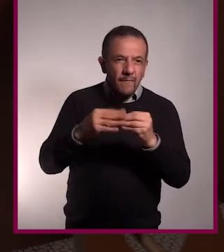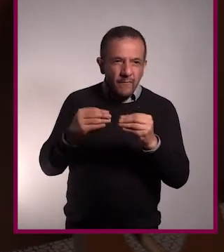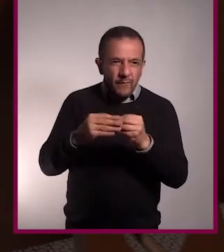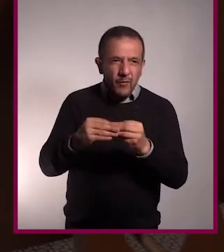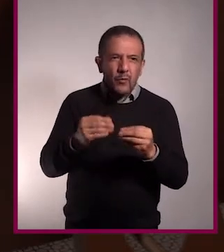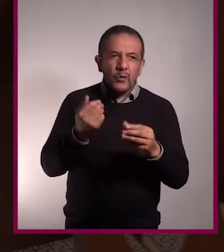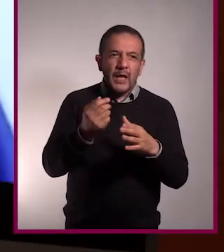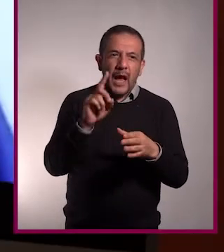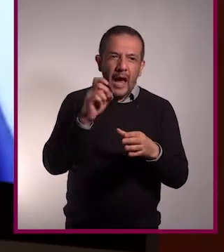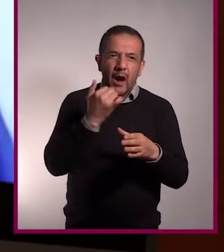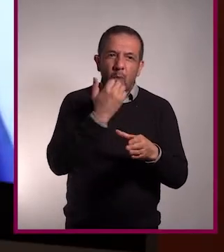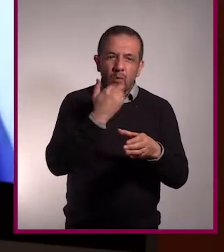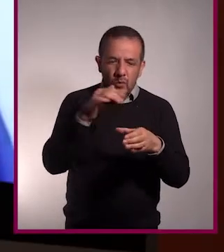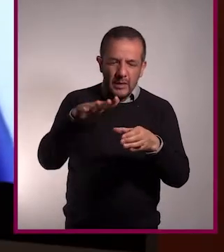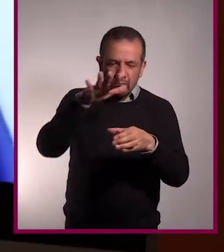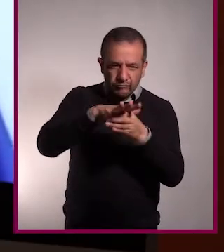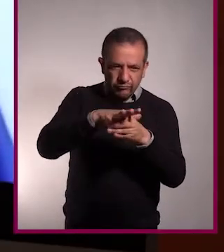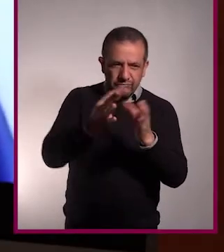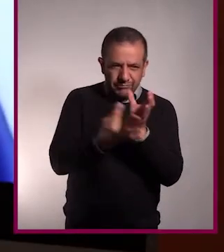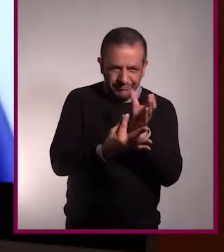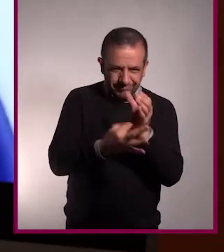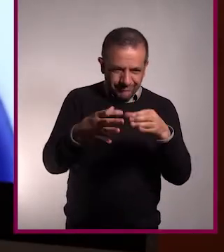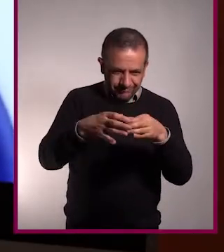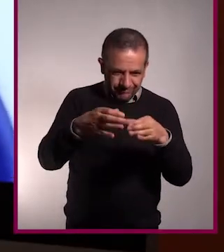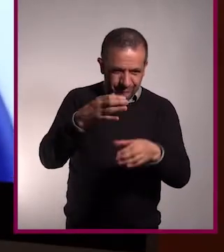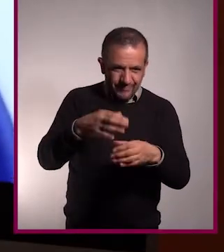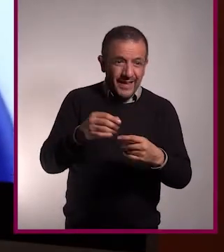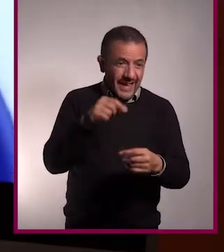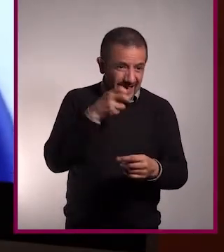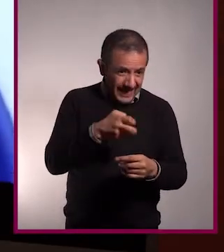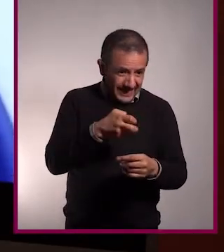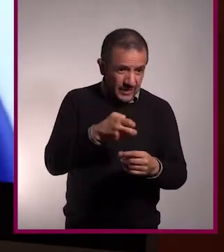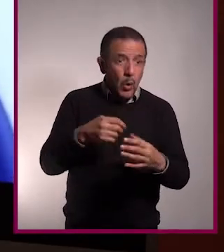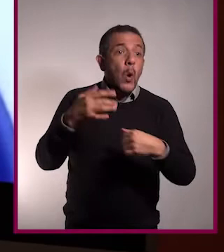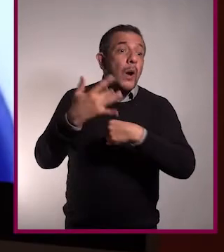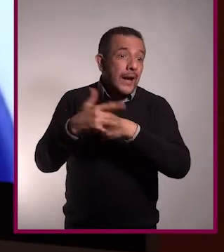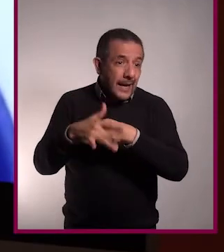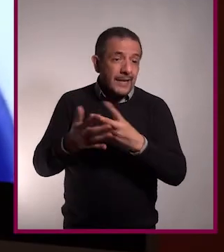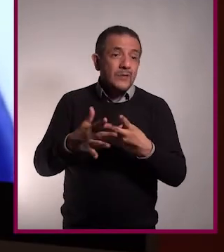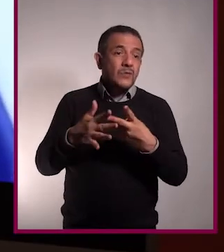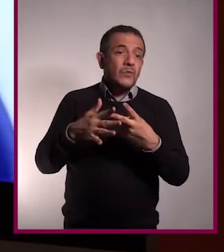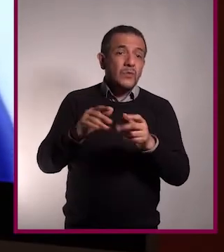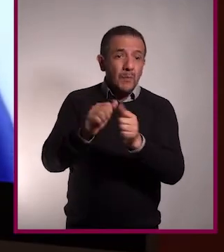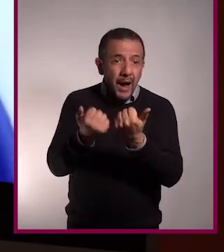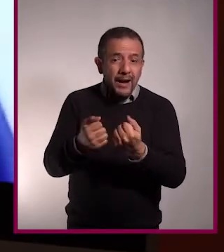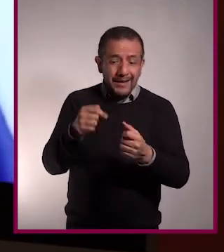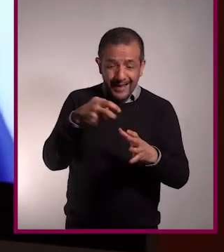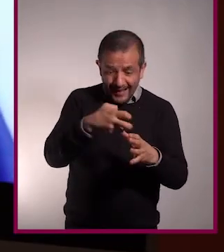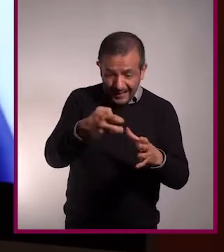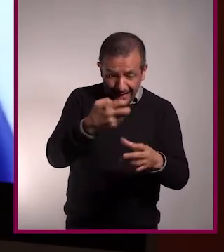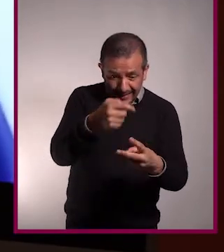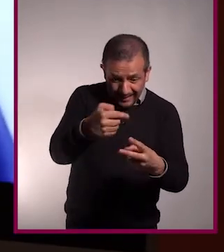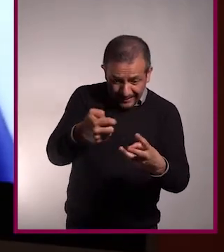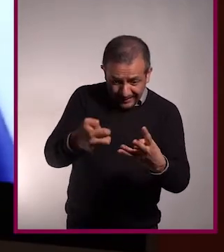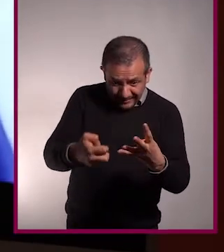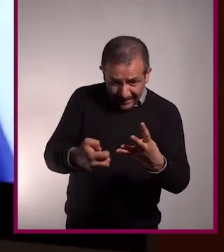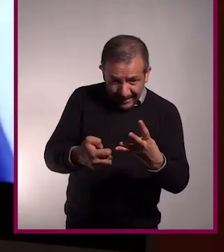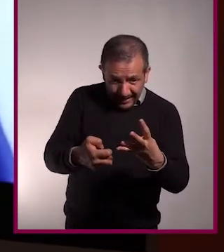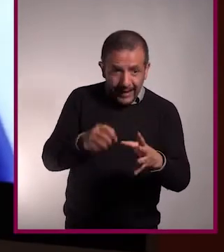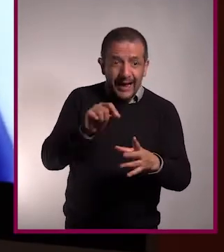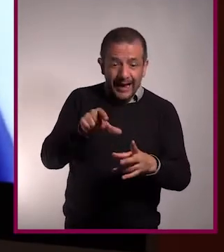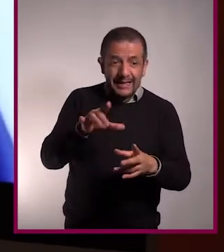el pescado, las frutas en almíbar, pero el pescado que que viene en una lata, las frutas en